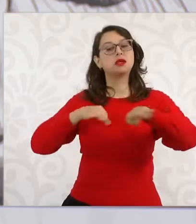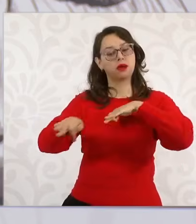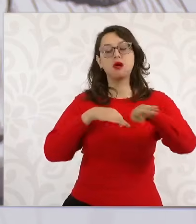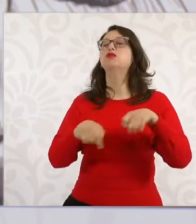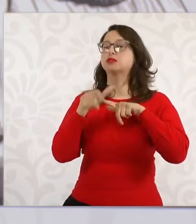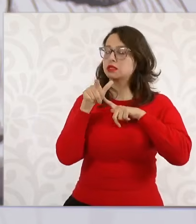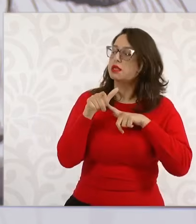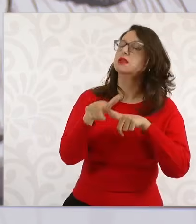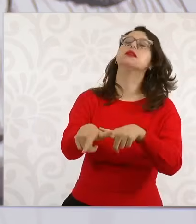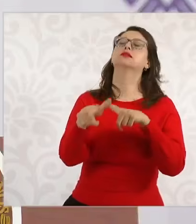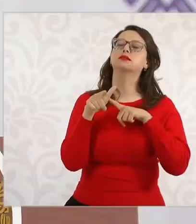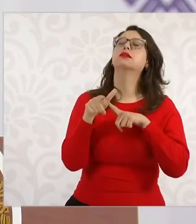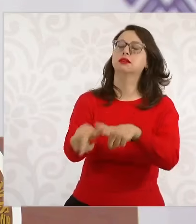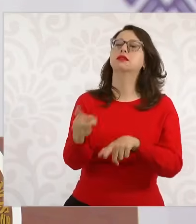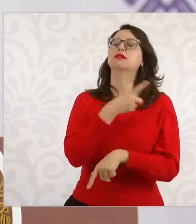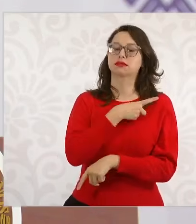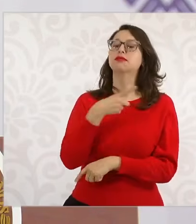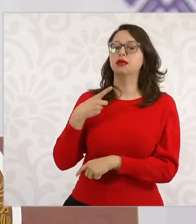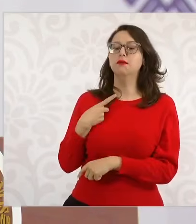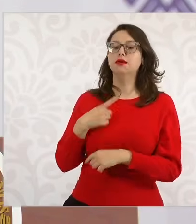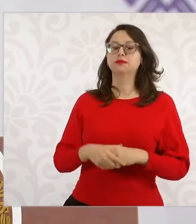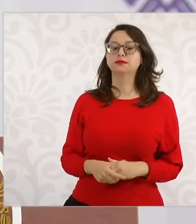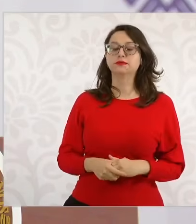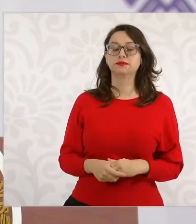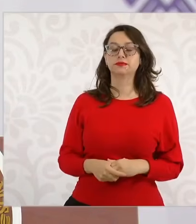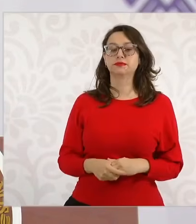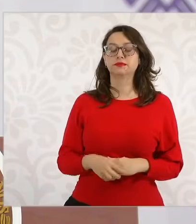sí es que